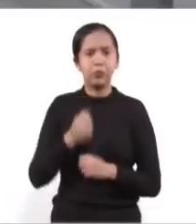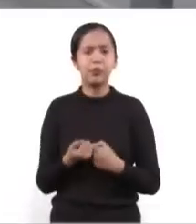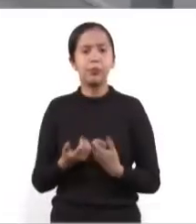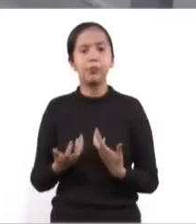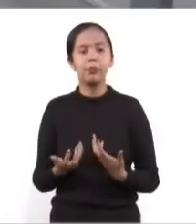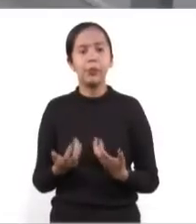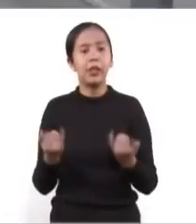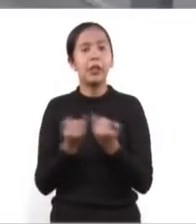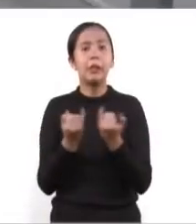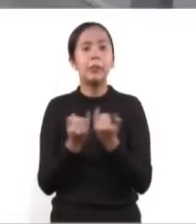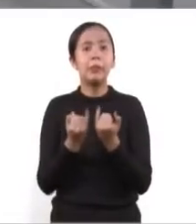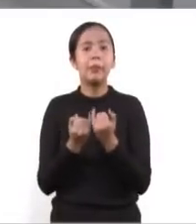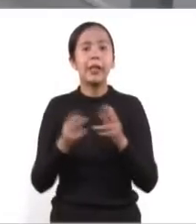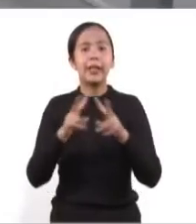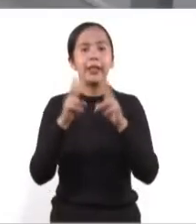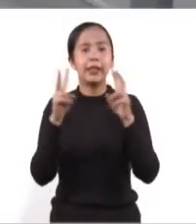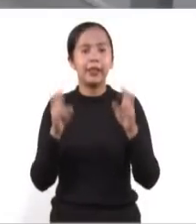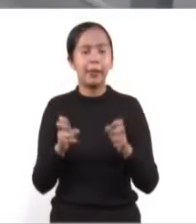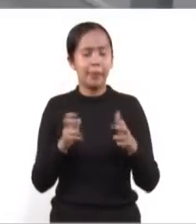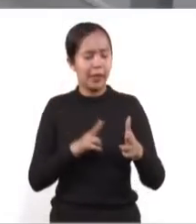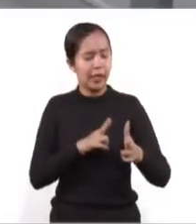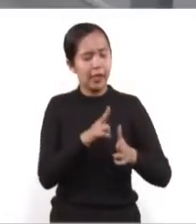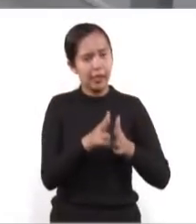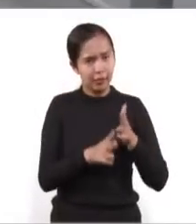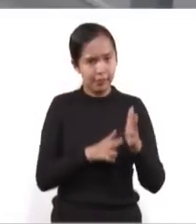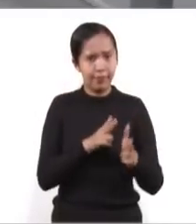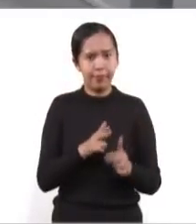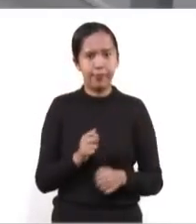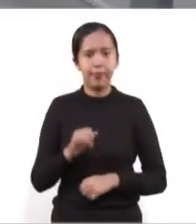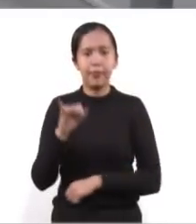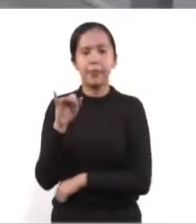ser también tema de despacho de trenes, ¿no?